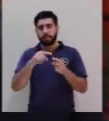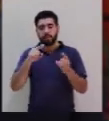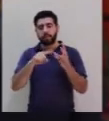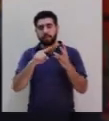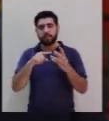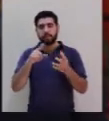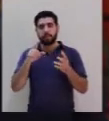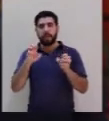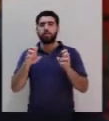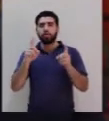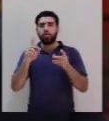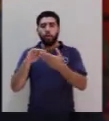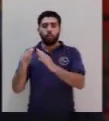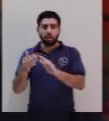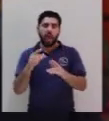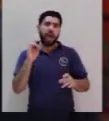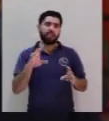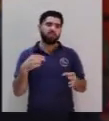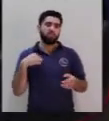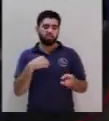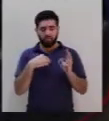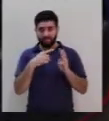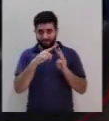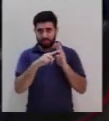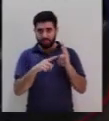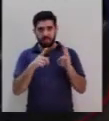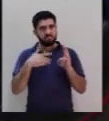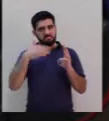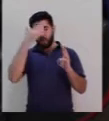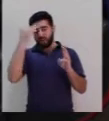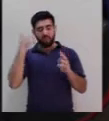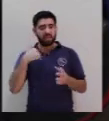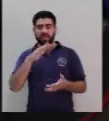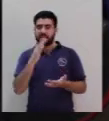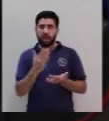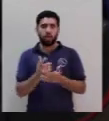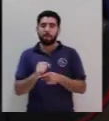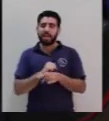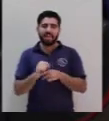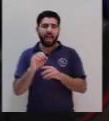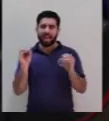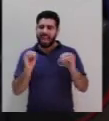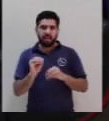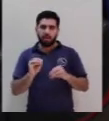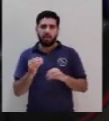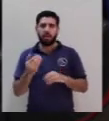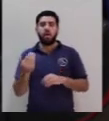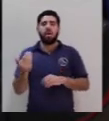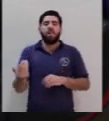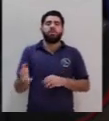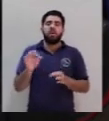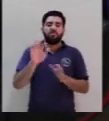formación comunal. Muchas veces nosotros hemos olvidado esta parte, de hecho muchas veces ya no lo hemos practicado o bien hemos dejado